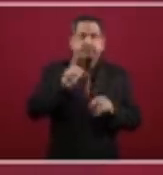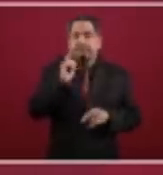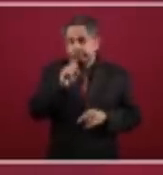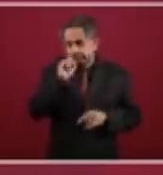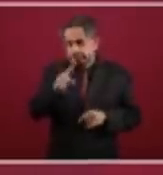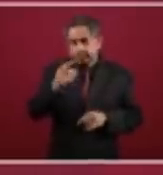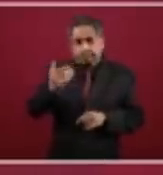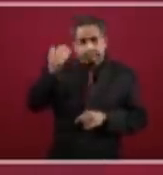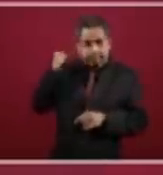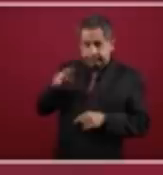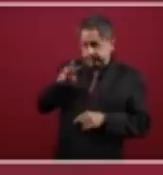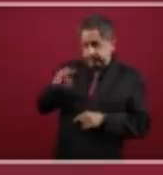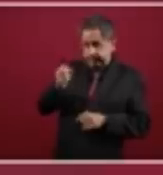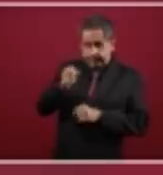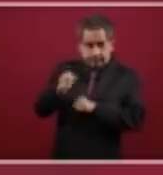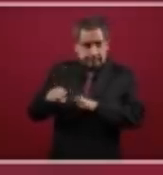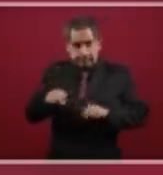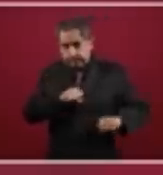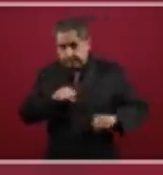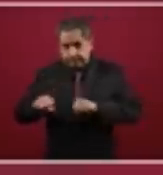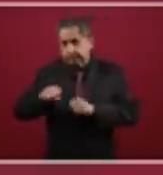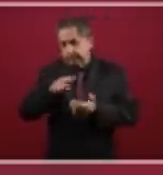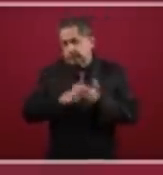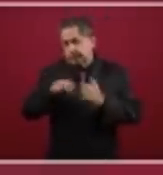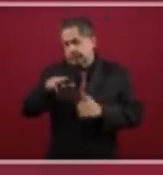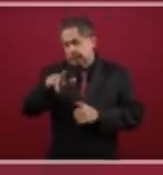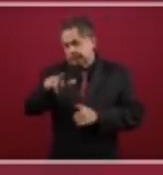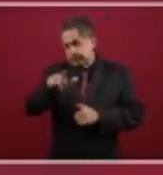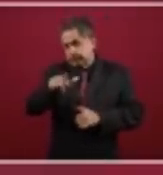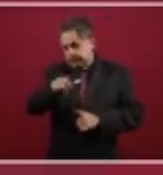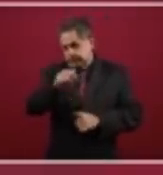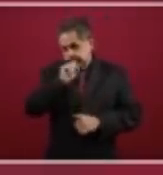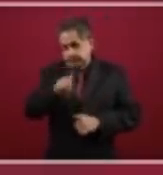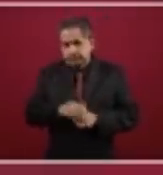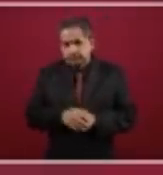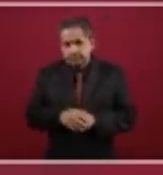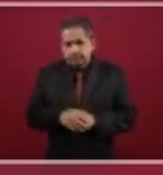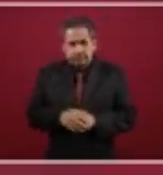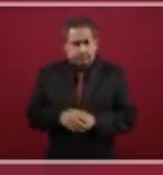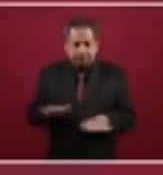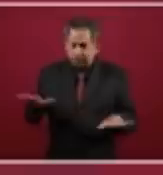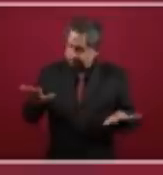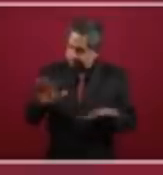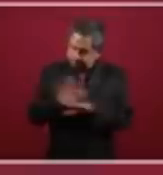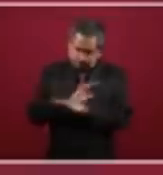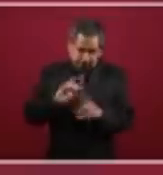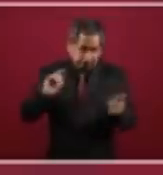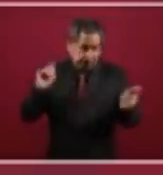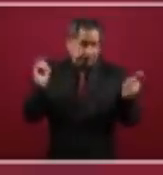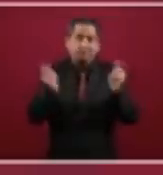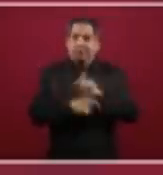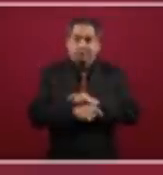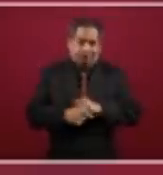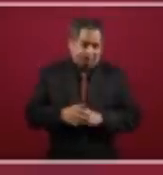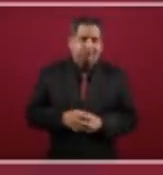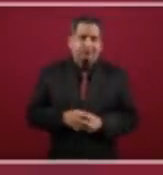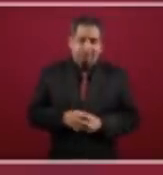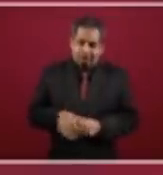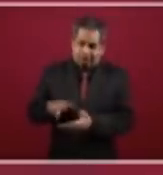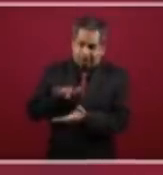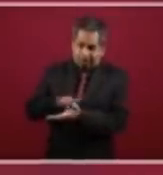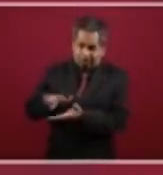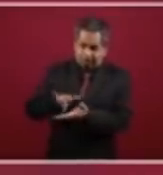del 19 de septiembre de 2017. Cambió por completo la forma de apoyar a